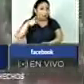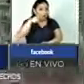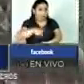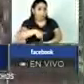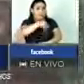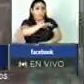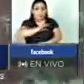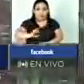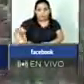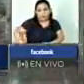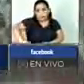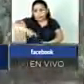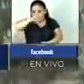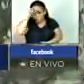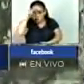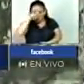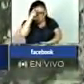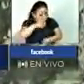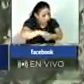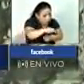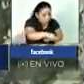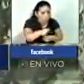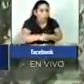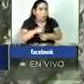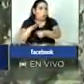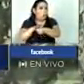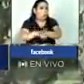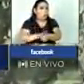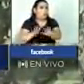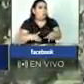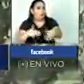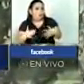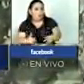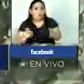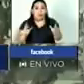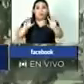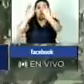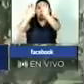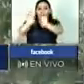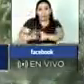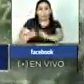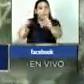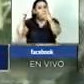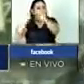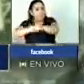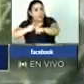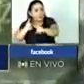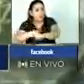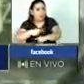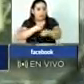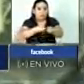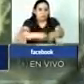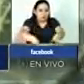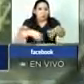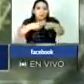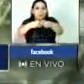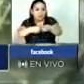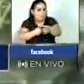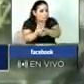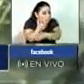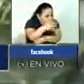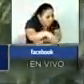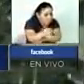ha estado constantemente bajo presión. Los efectos directos e indirectos del cambio climático ha dejado pérdidas mayores a las